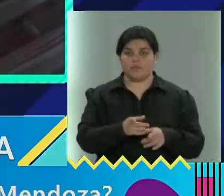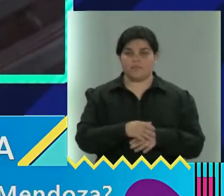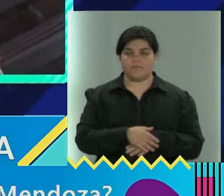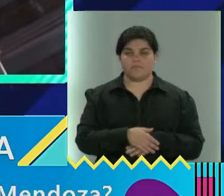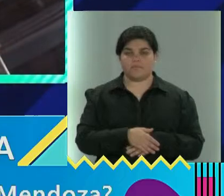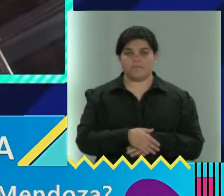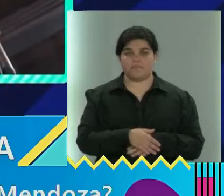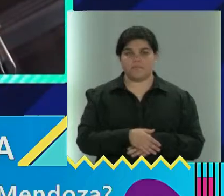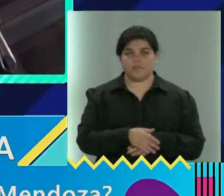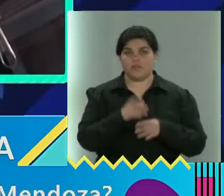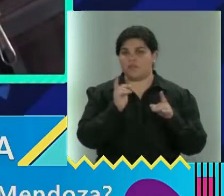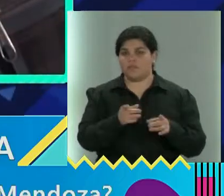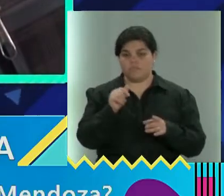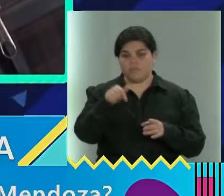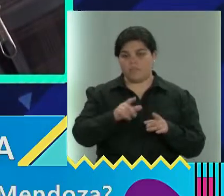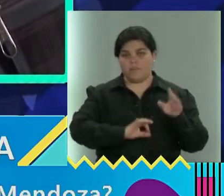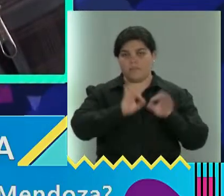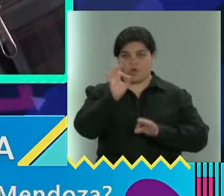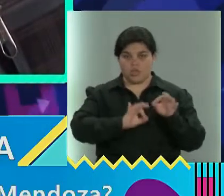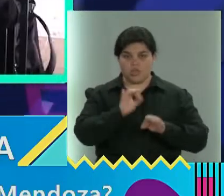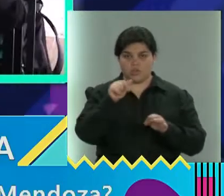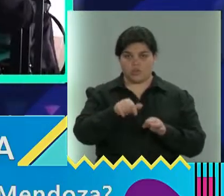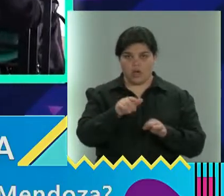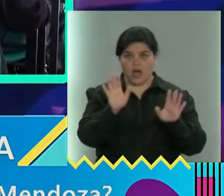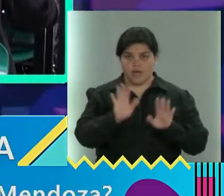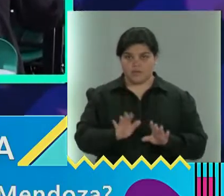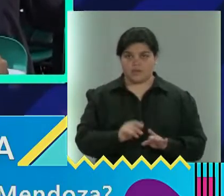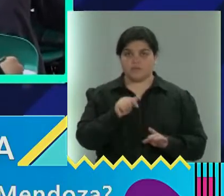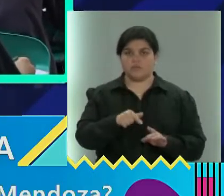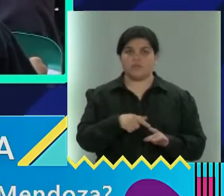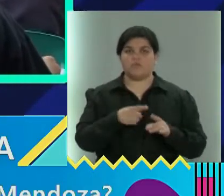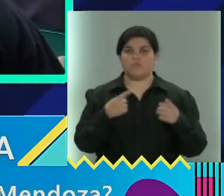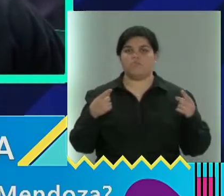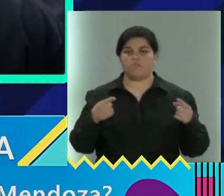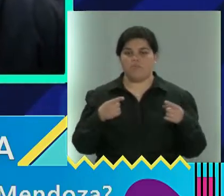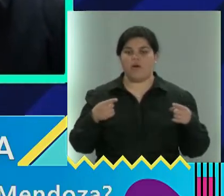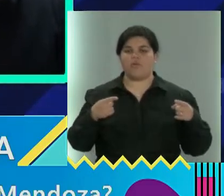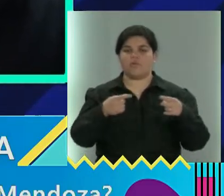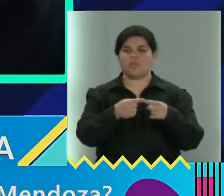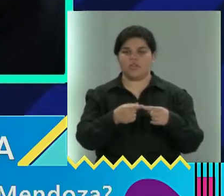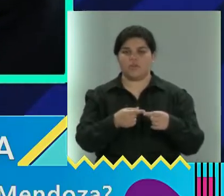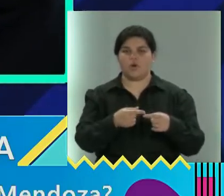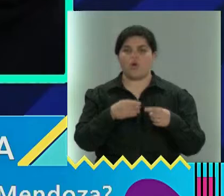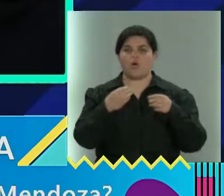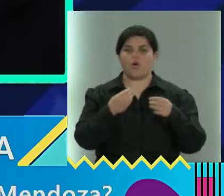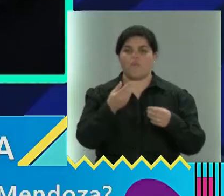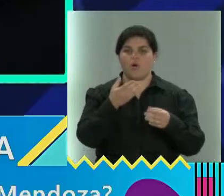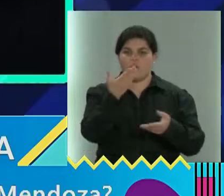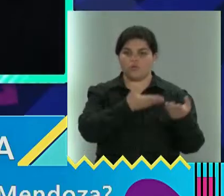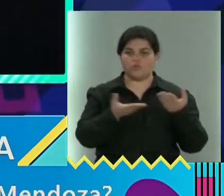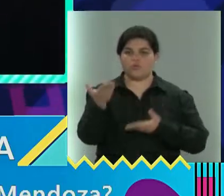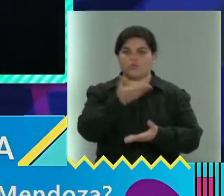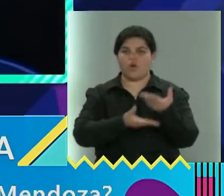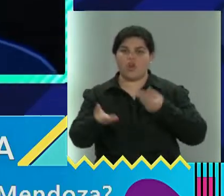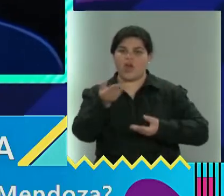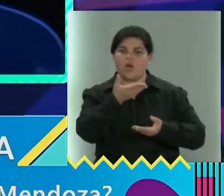en este marco de generar los proyectos trabajar teniendo en cuenta metas, resultados, trabajo colaborativo. Claro. Por supuesto